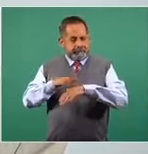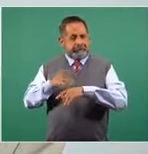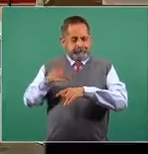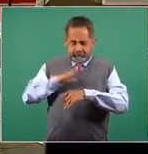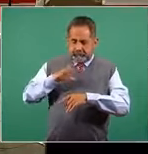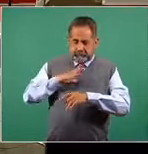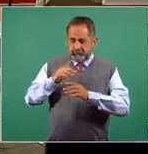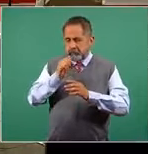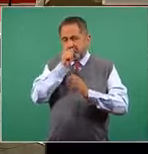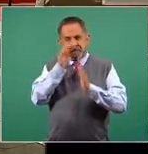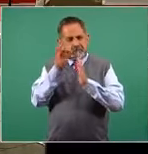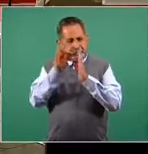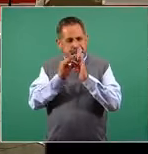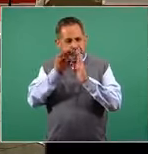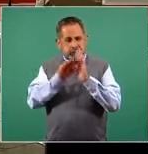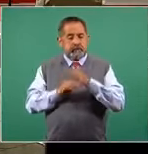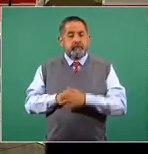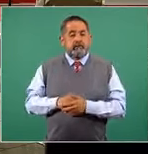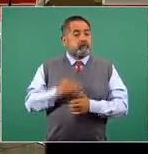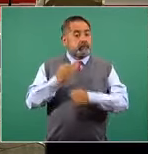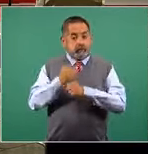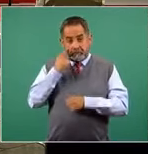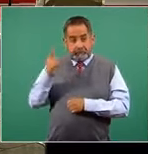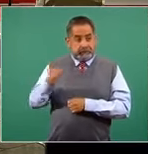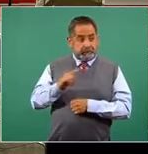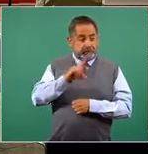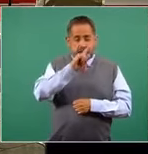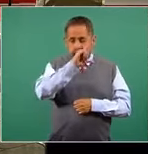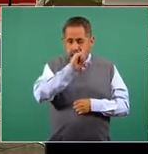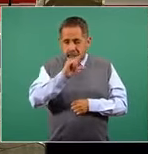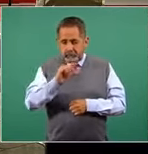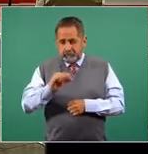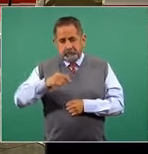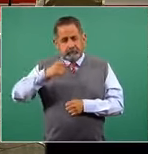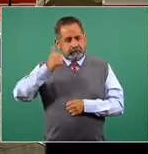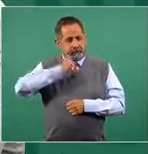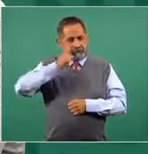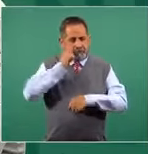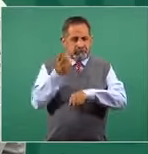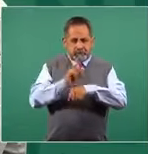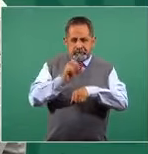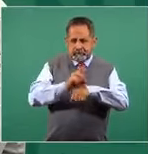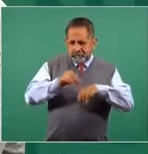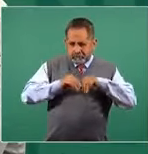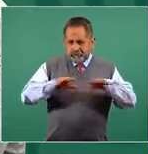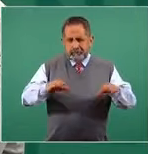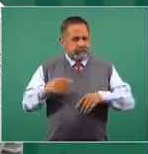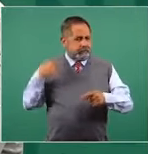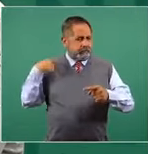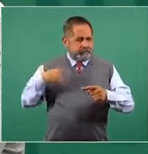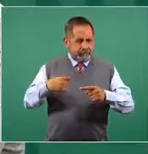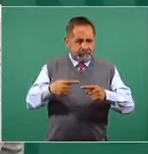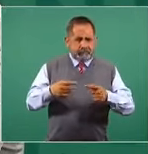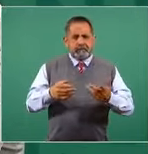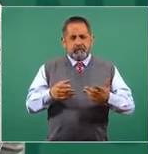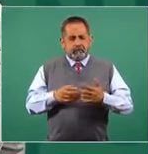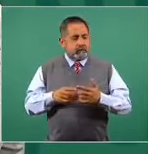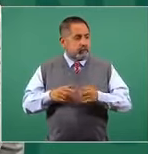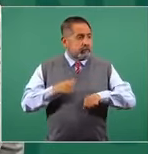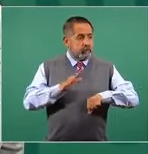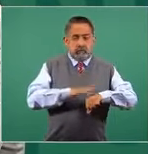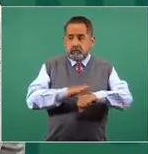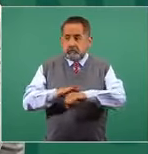epidemiológico. La curva que nosotros presentamos todas las noches para el panorama nacional y últimamente en base a un